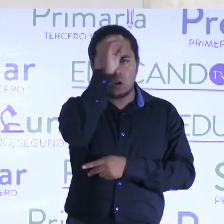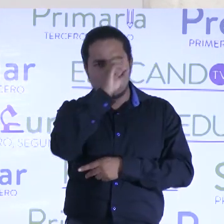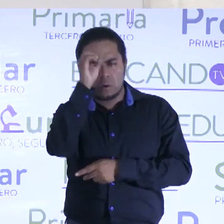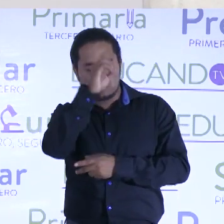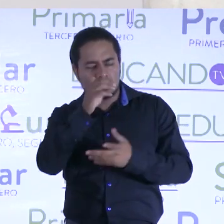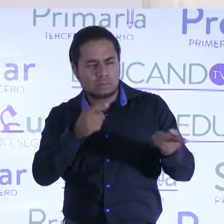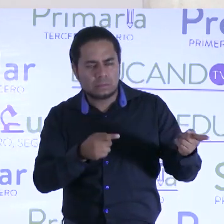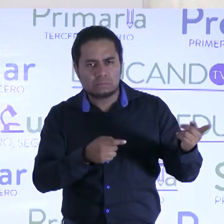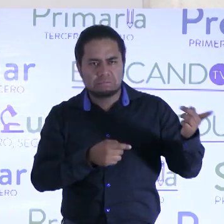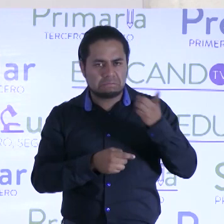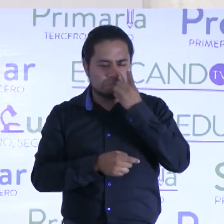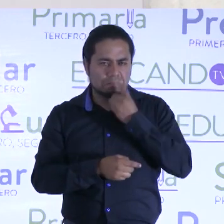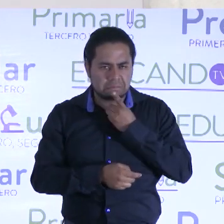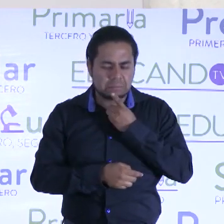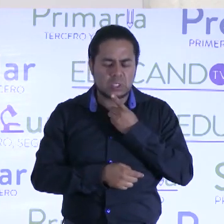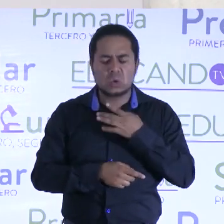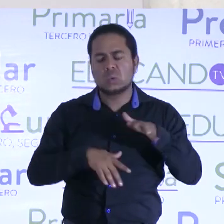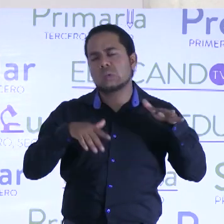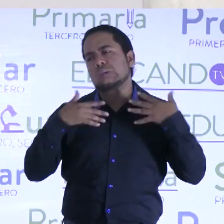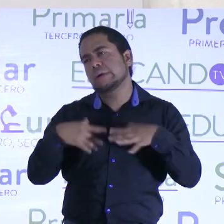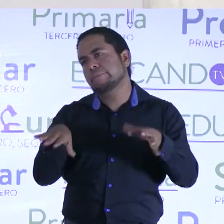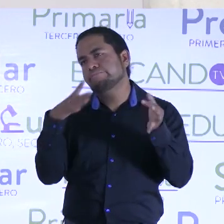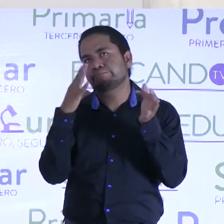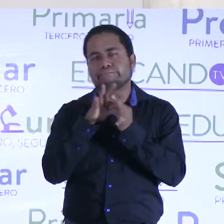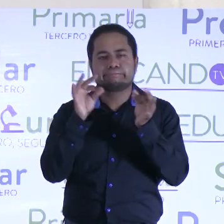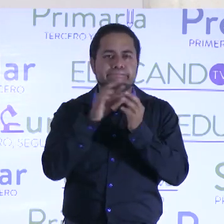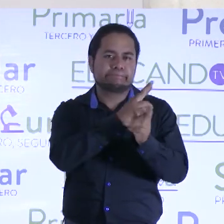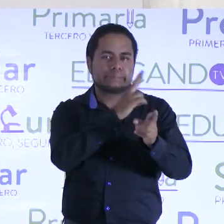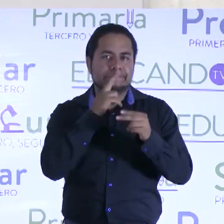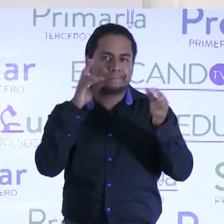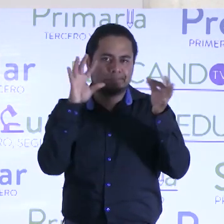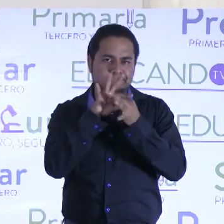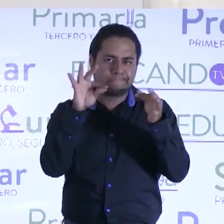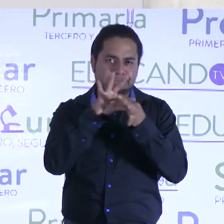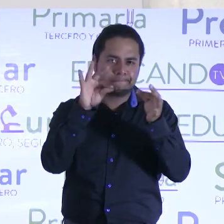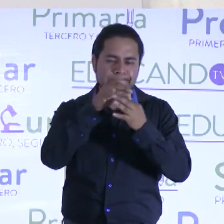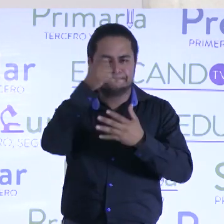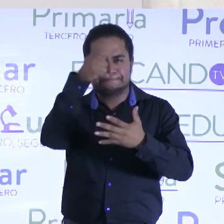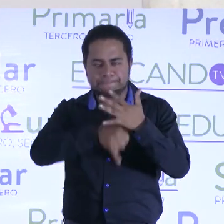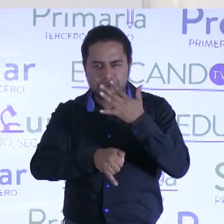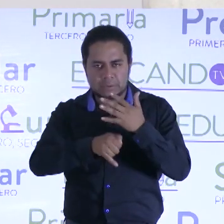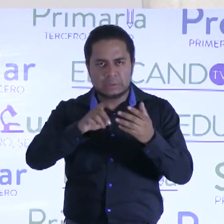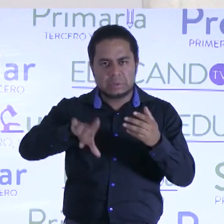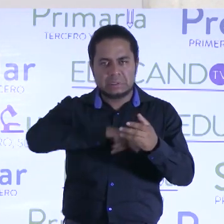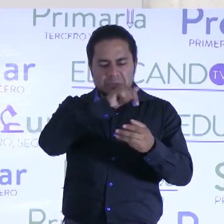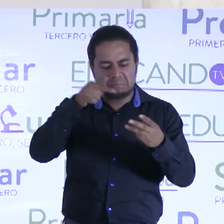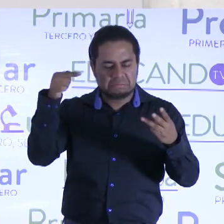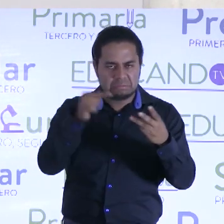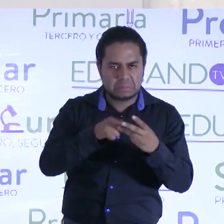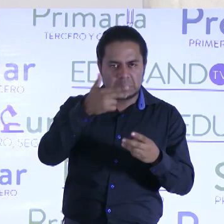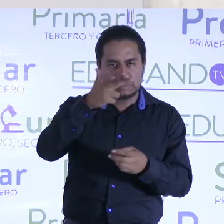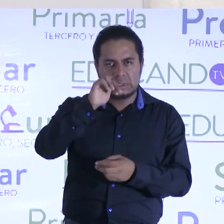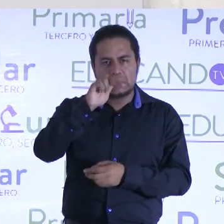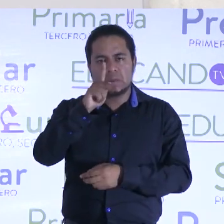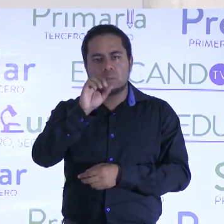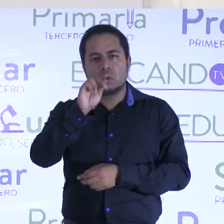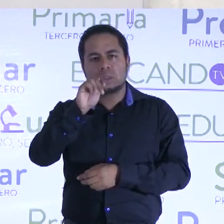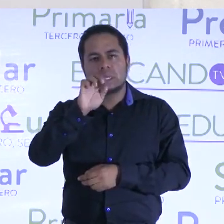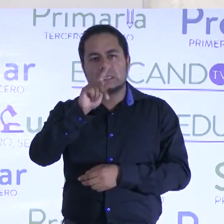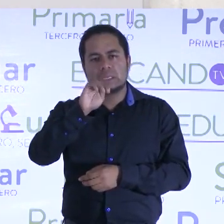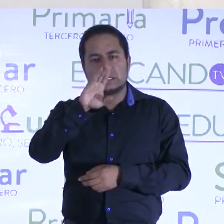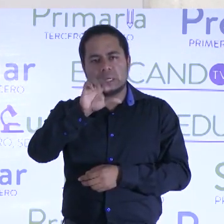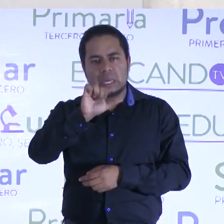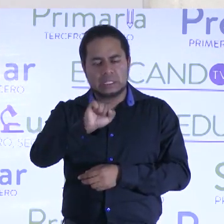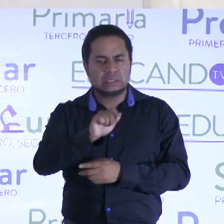el entrevistado va a ampliar su respuesta. Después tenemos las hipotéticas, las